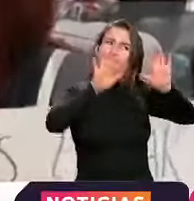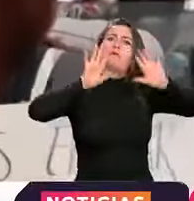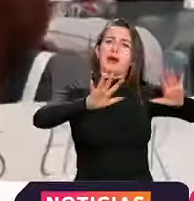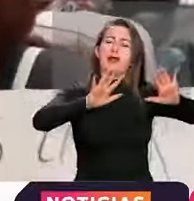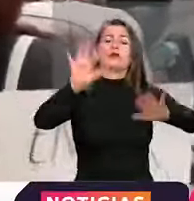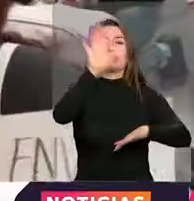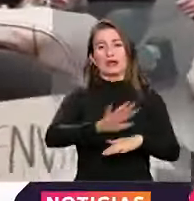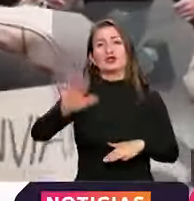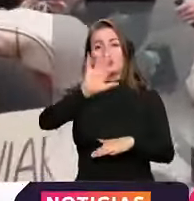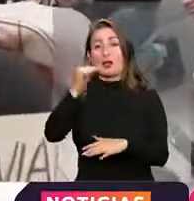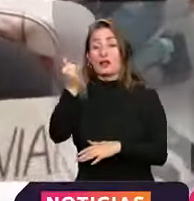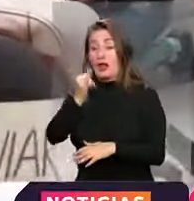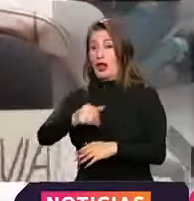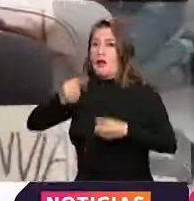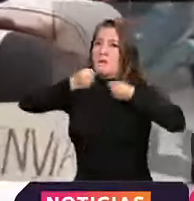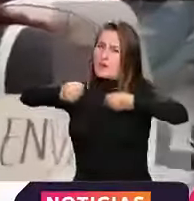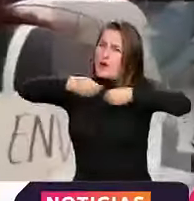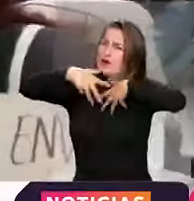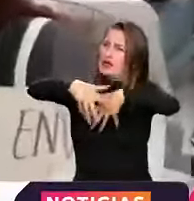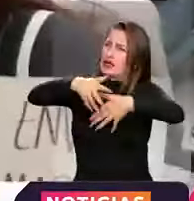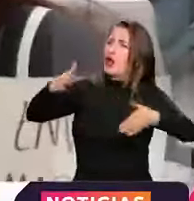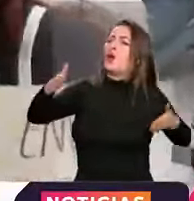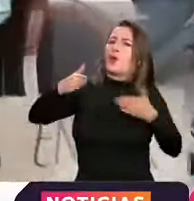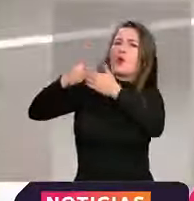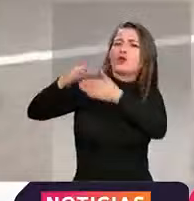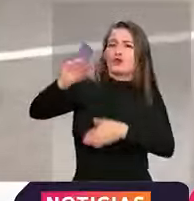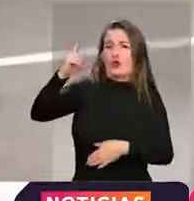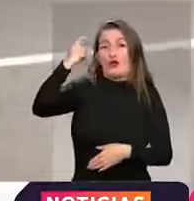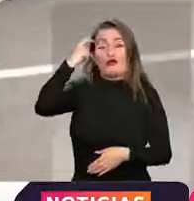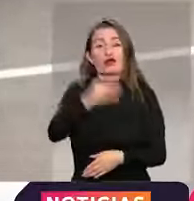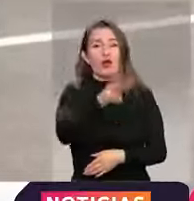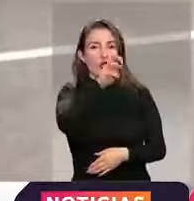el 91% protesta en rechazo al gobierno y el 87% por la violencia.